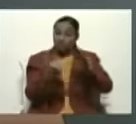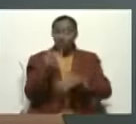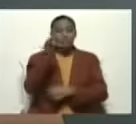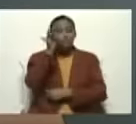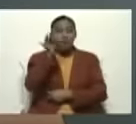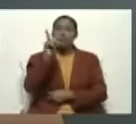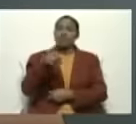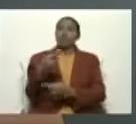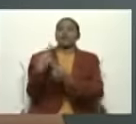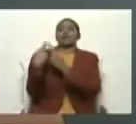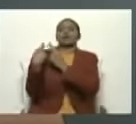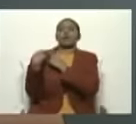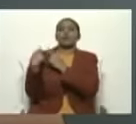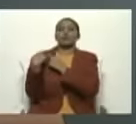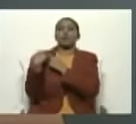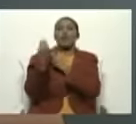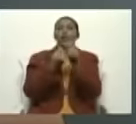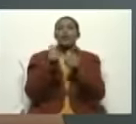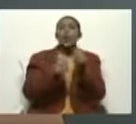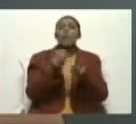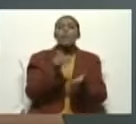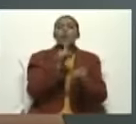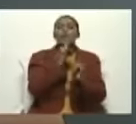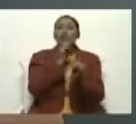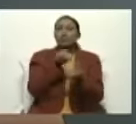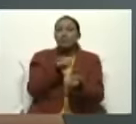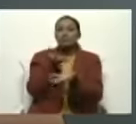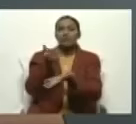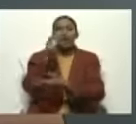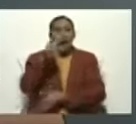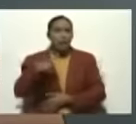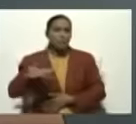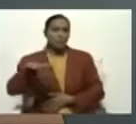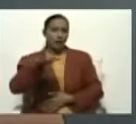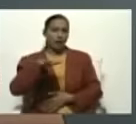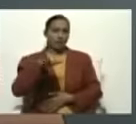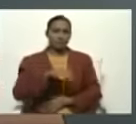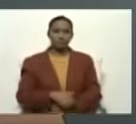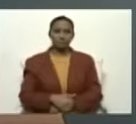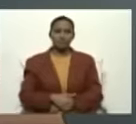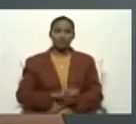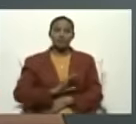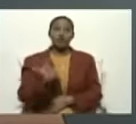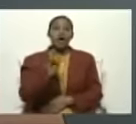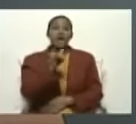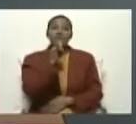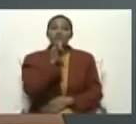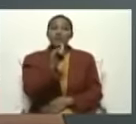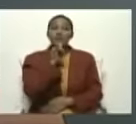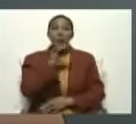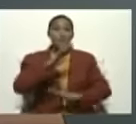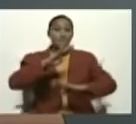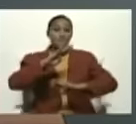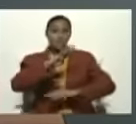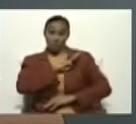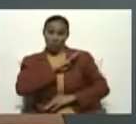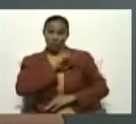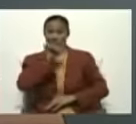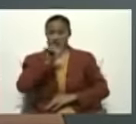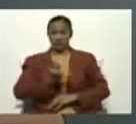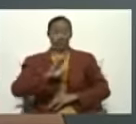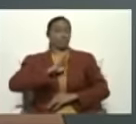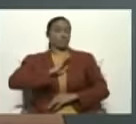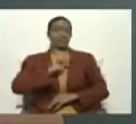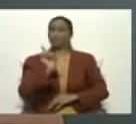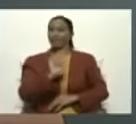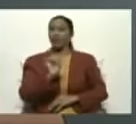a partir de cómo las noticias, bueno, las noticias ya no son de nadie, las noticias son tan instantáneas que por